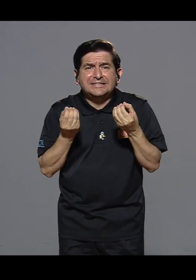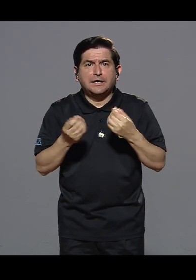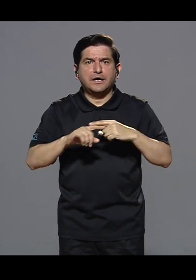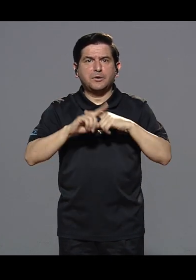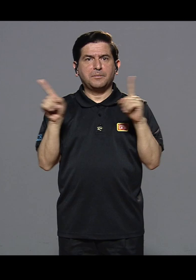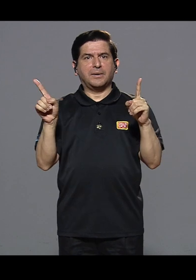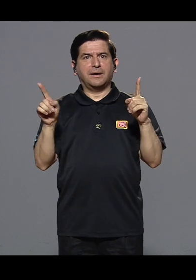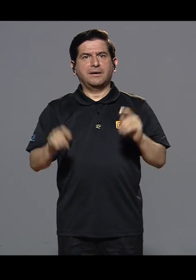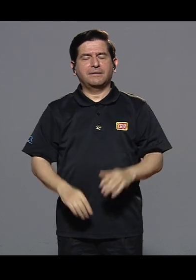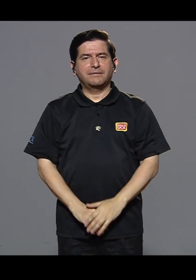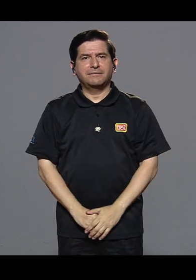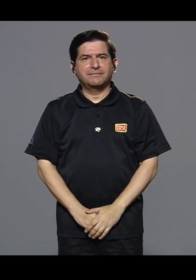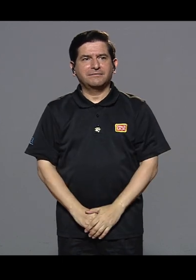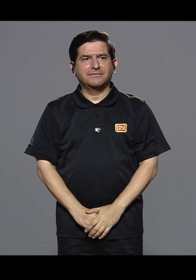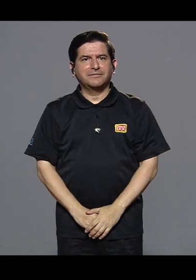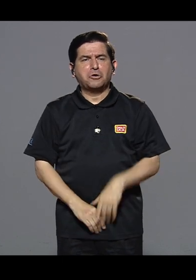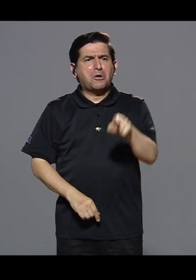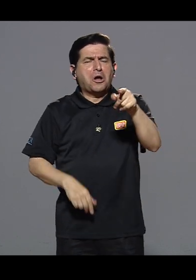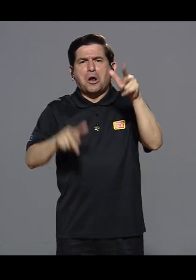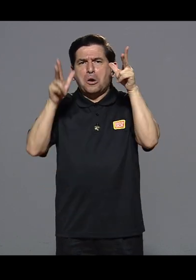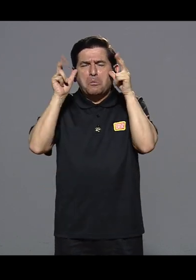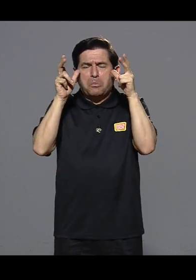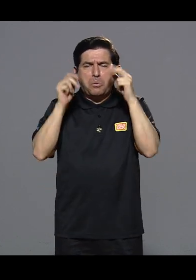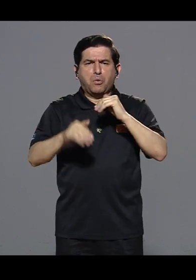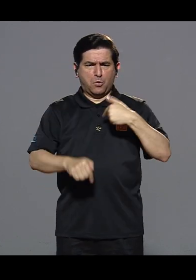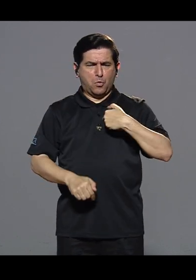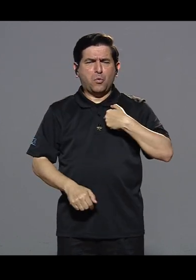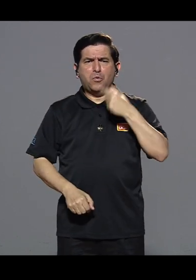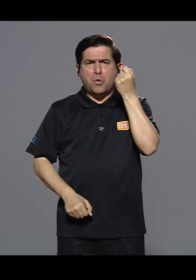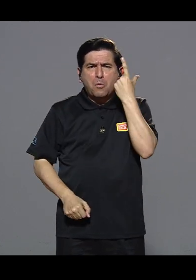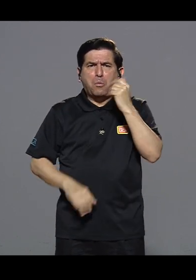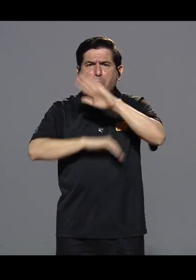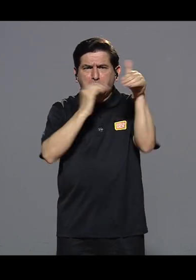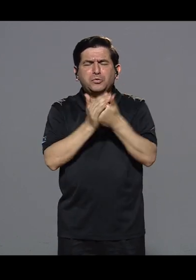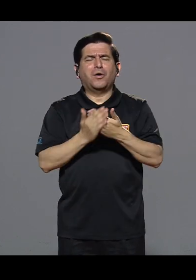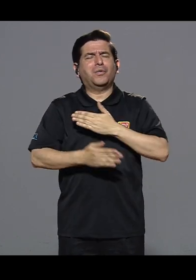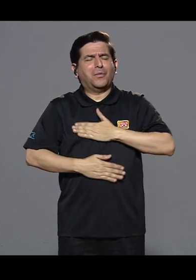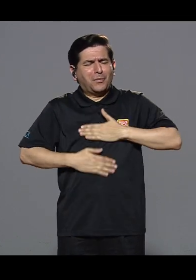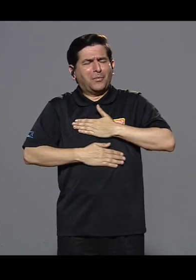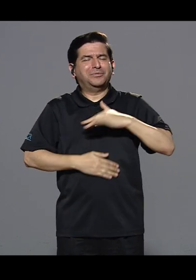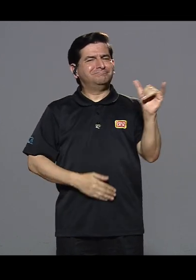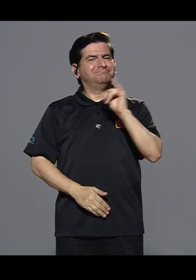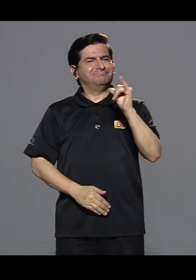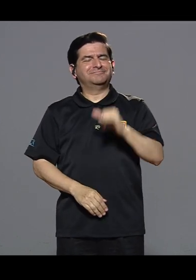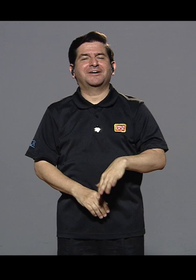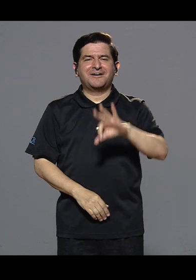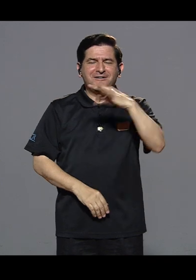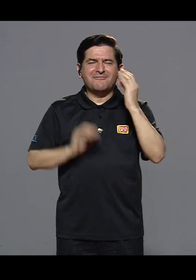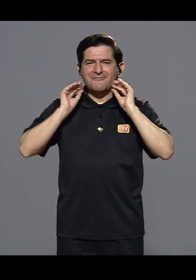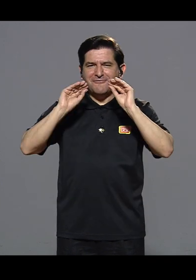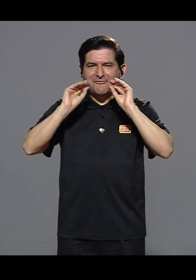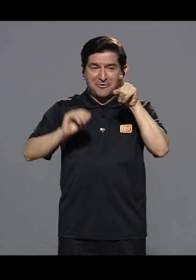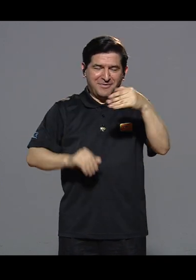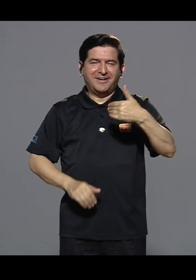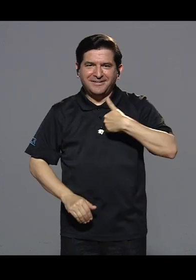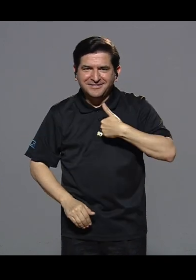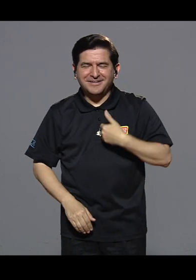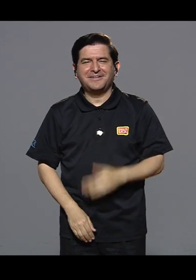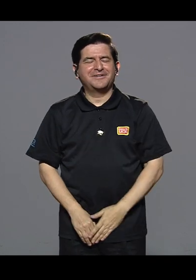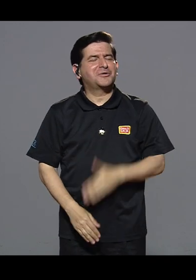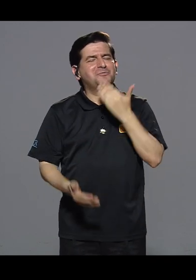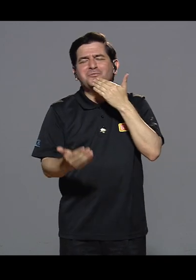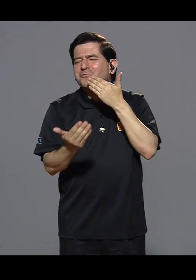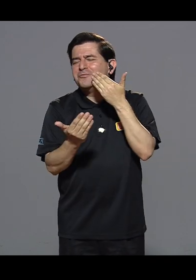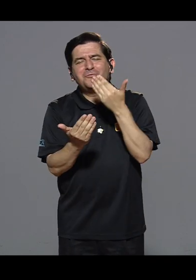Pero es súper como receptivo, uno entiende todo y es muy divertido también la forma de enseñar de él, súper,